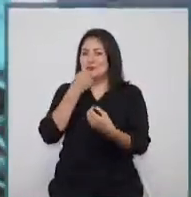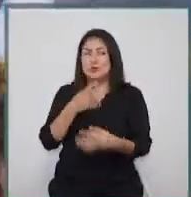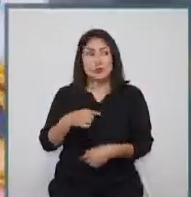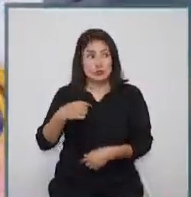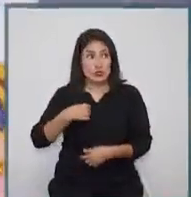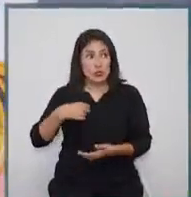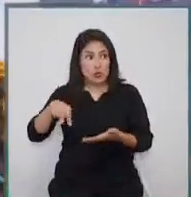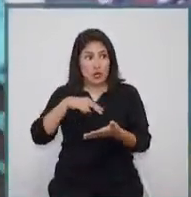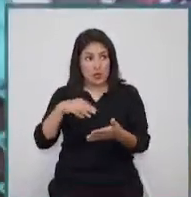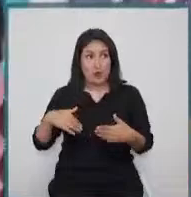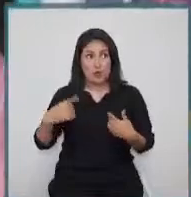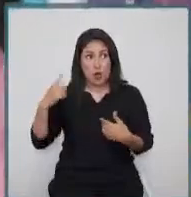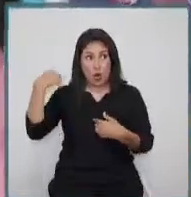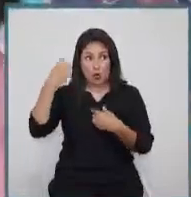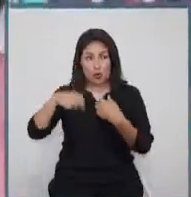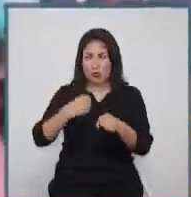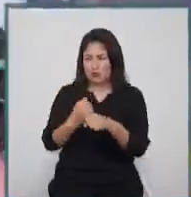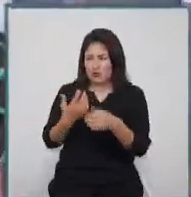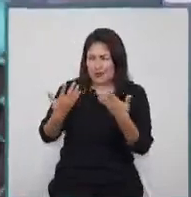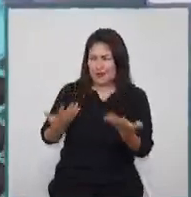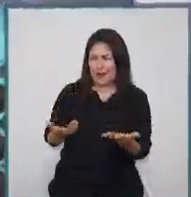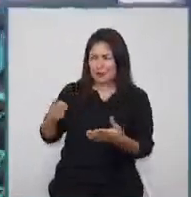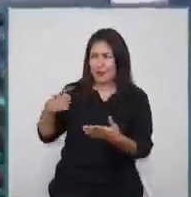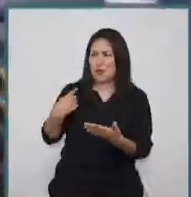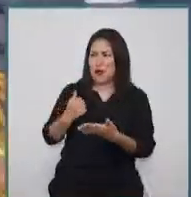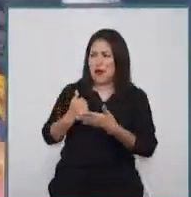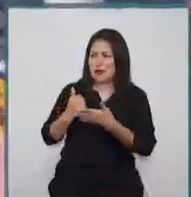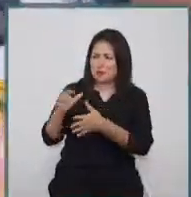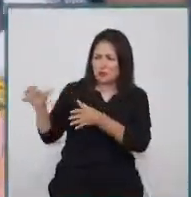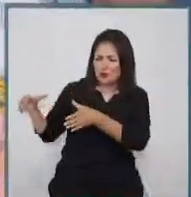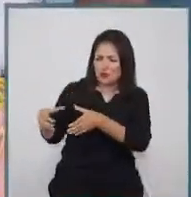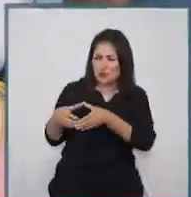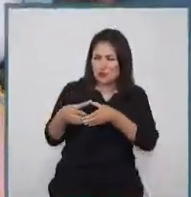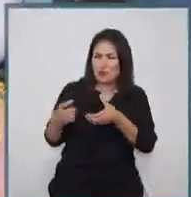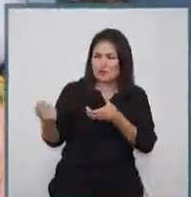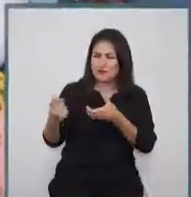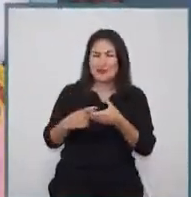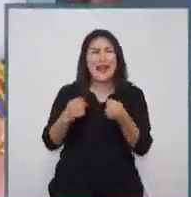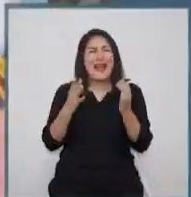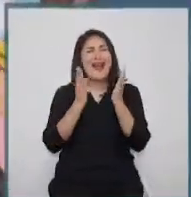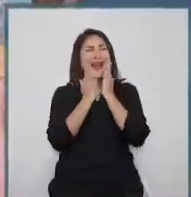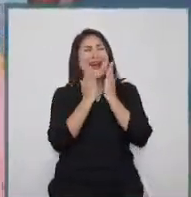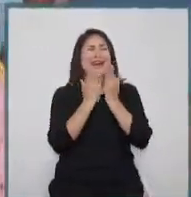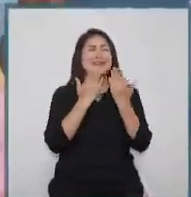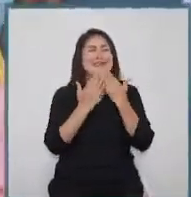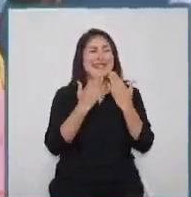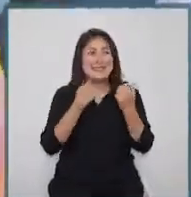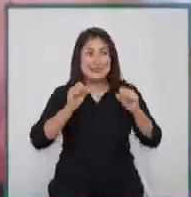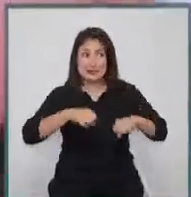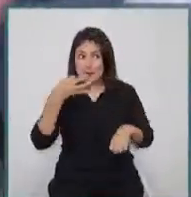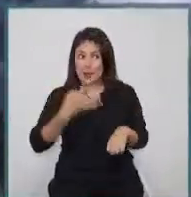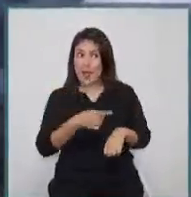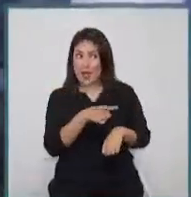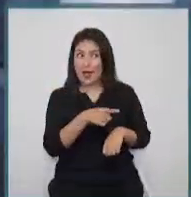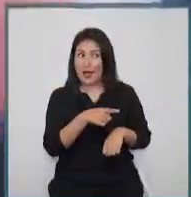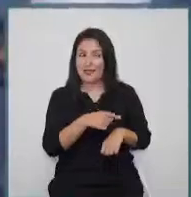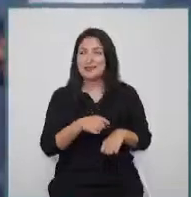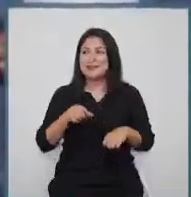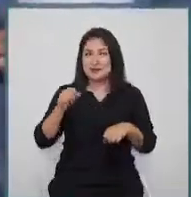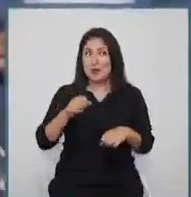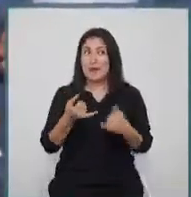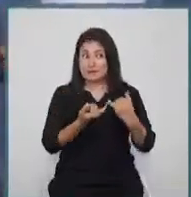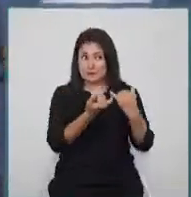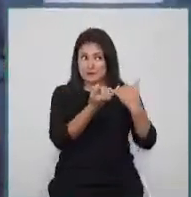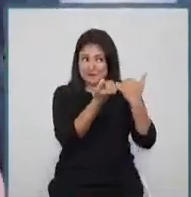única. ¿Yo podría bailar, por ejemplo, un próximo año? Claro, puedes bailar. Yo te llevo mi conjunto, que es... ¡Ay, me encanta! ¡Ya!